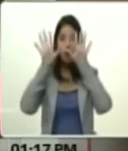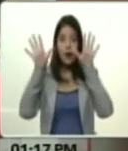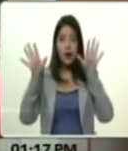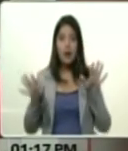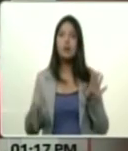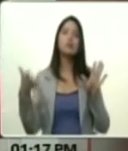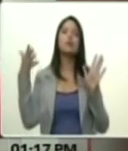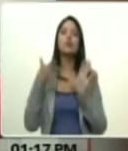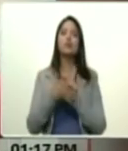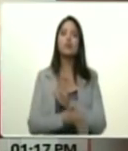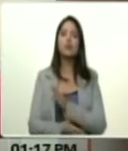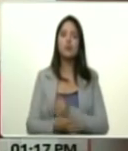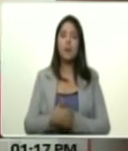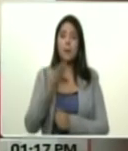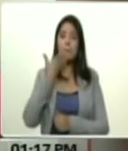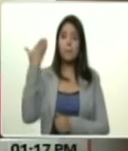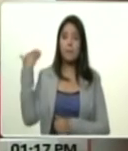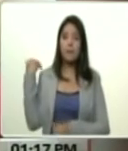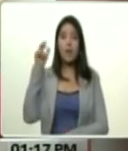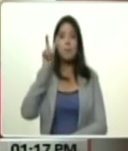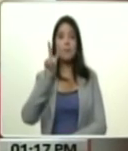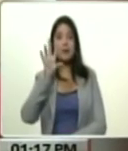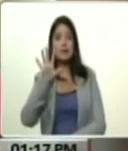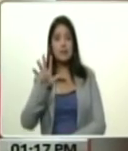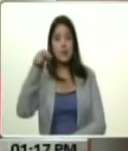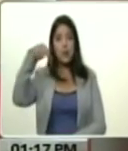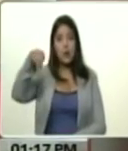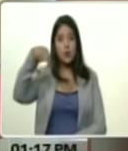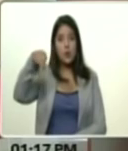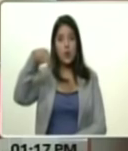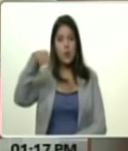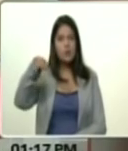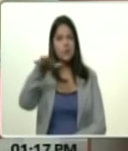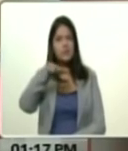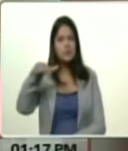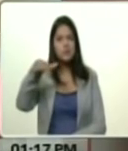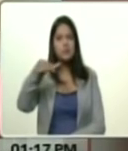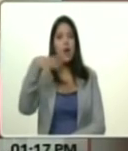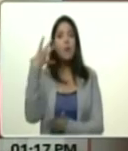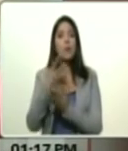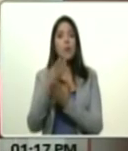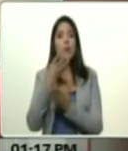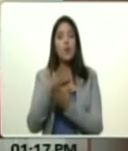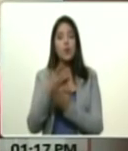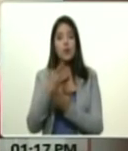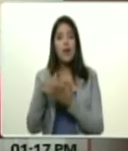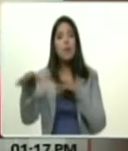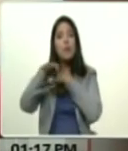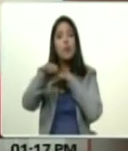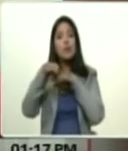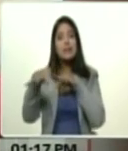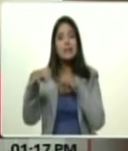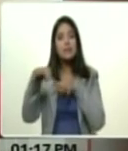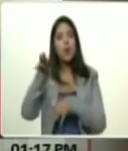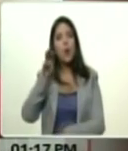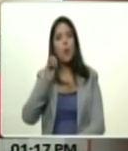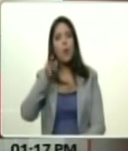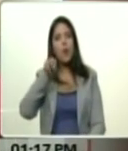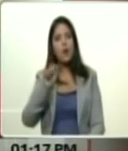que ocurrió el pasado 25 de noviembre en el municipio Monagas del estado Guárico, en un